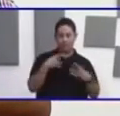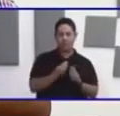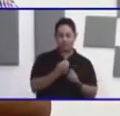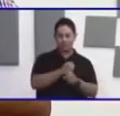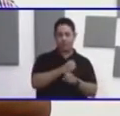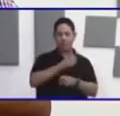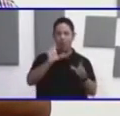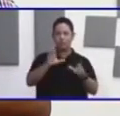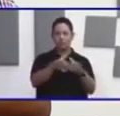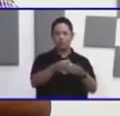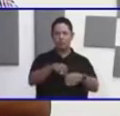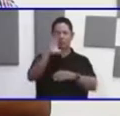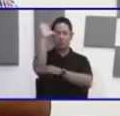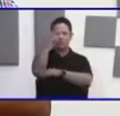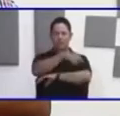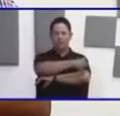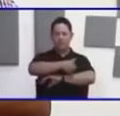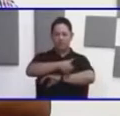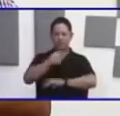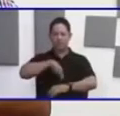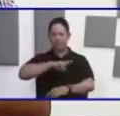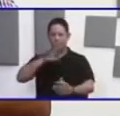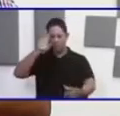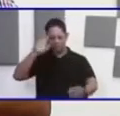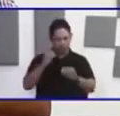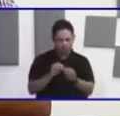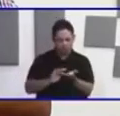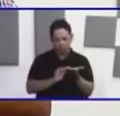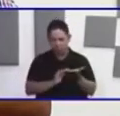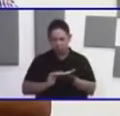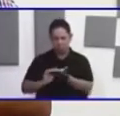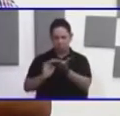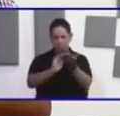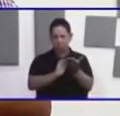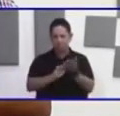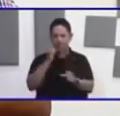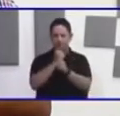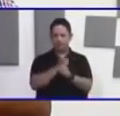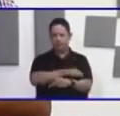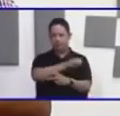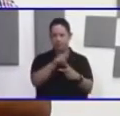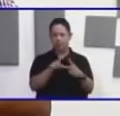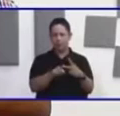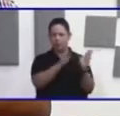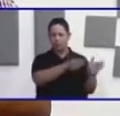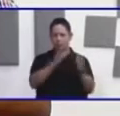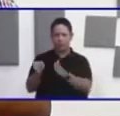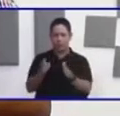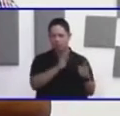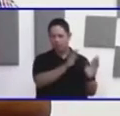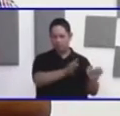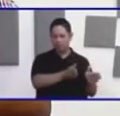Arquitectos de que se debía trabajar en dos fases esta expansión de la UCI. La